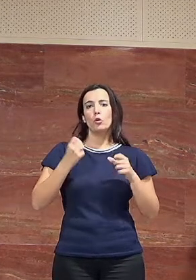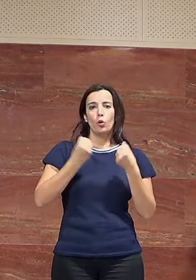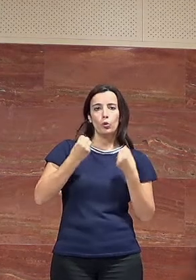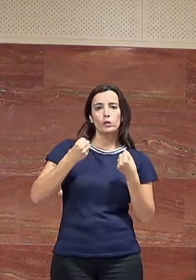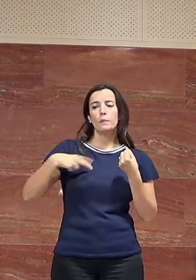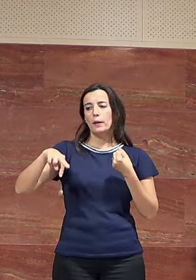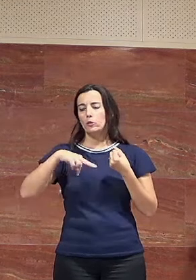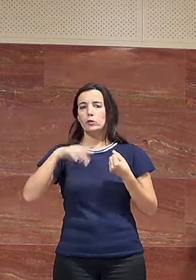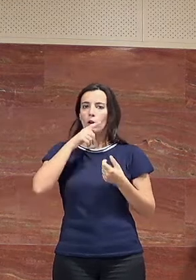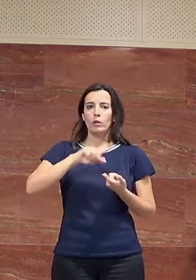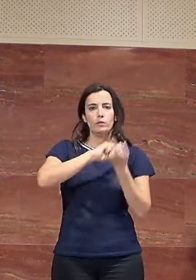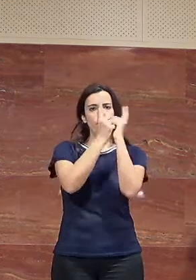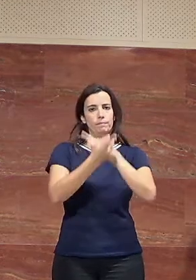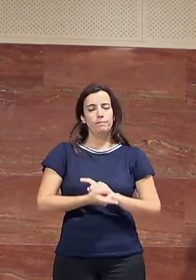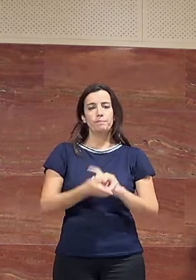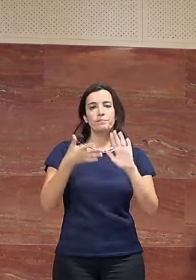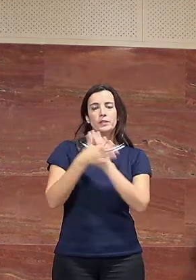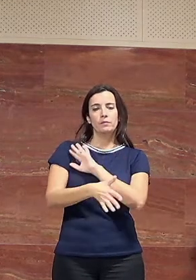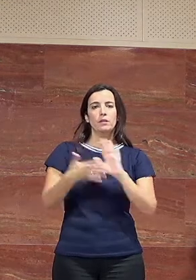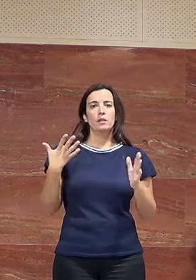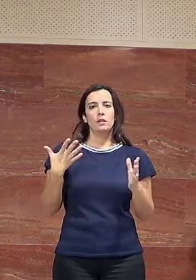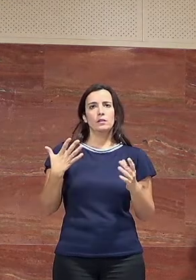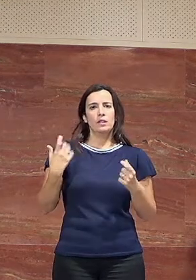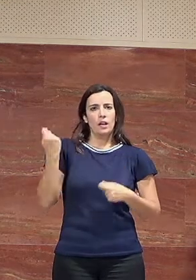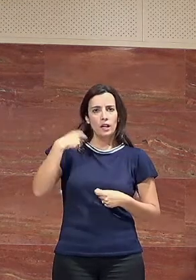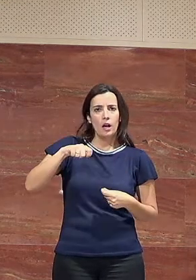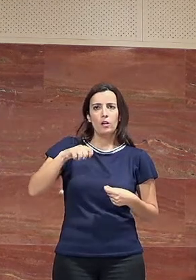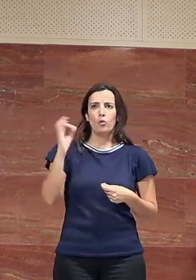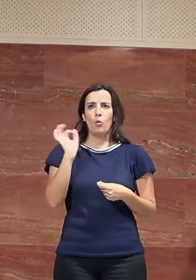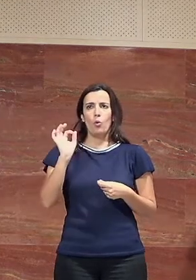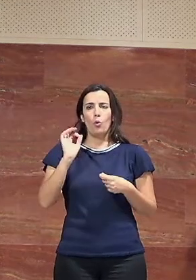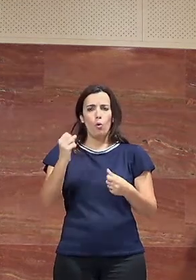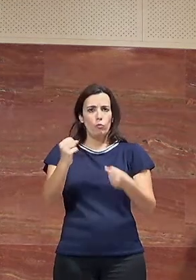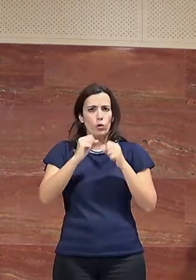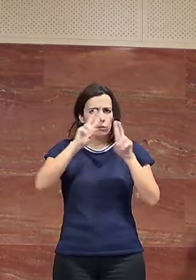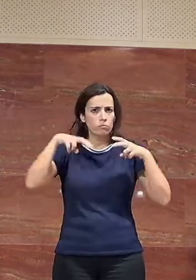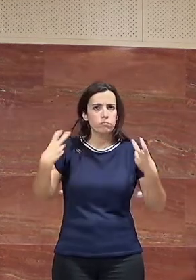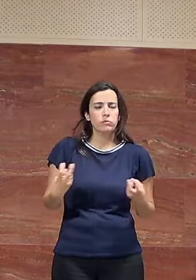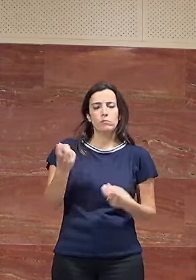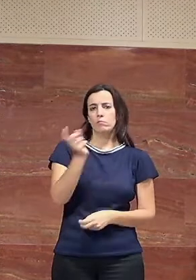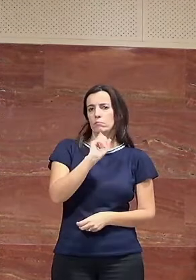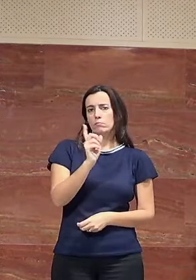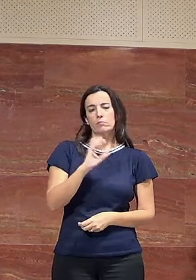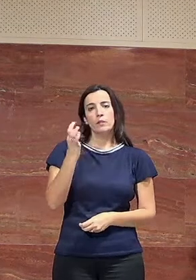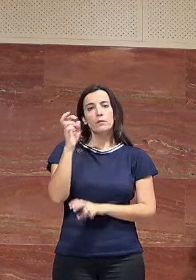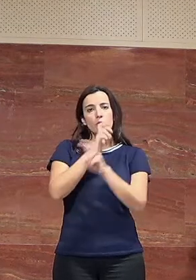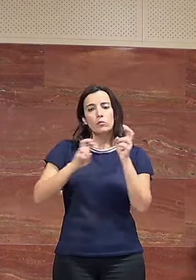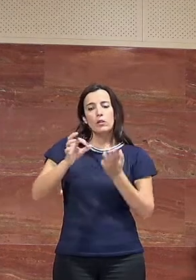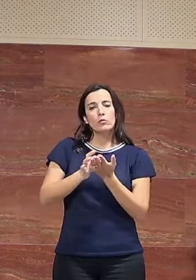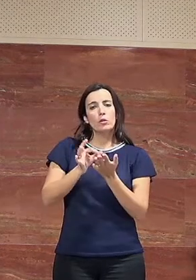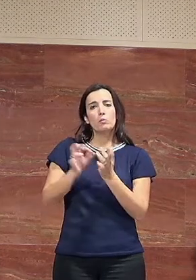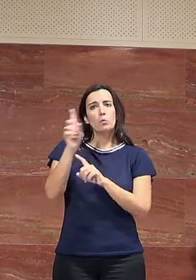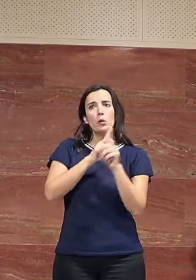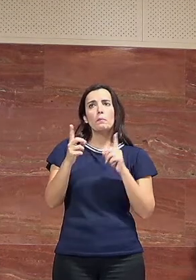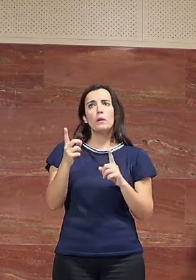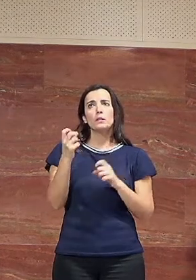Entendemos que no se puede intervenir de forma tan agresiva y costosa como se hacía hasta ahora, y nos lo ha demostrado una ciudad que precisamente no tiene grandes problemas económicos